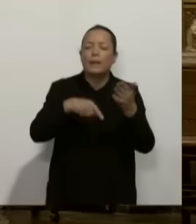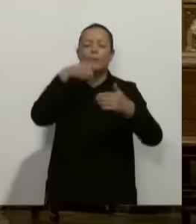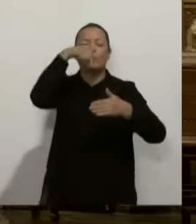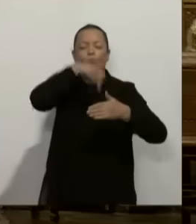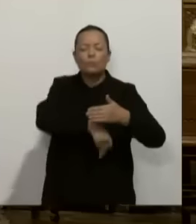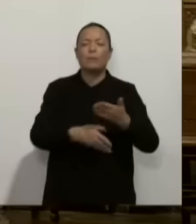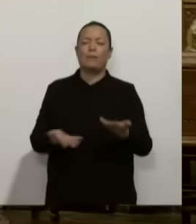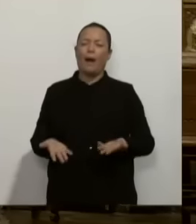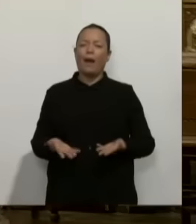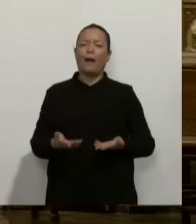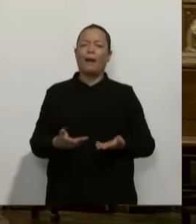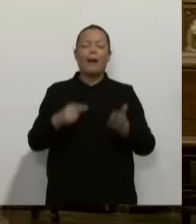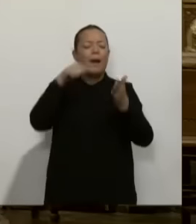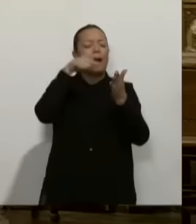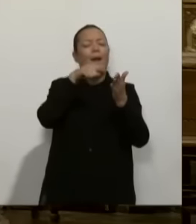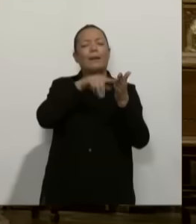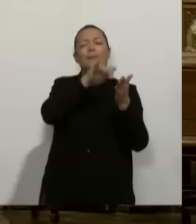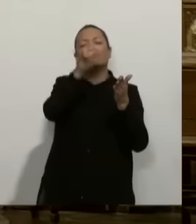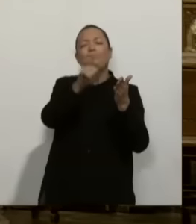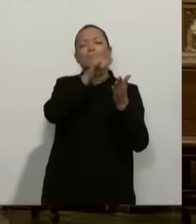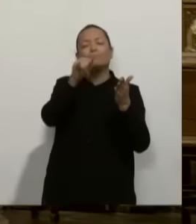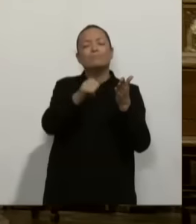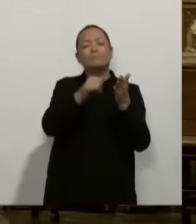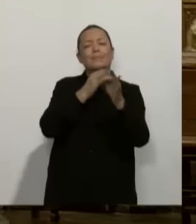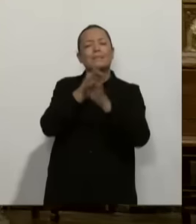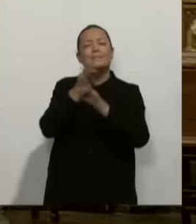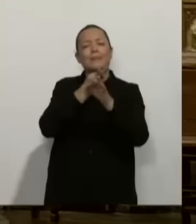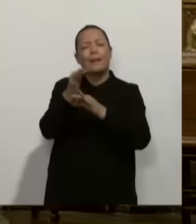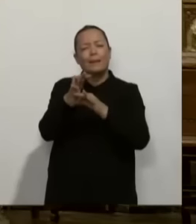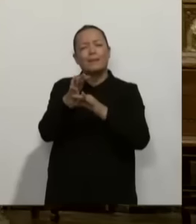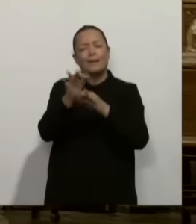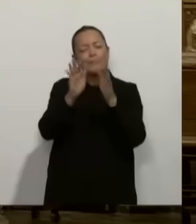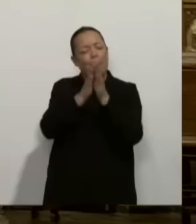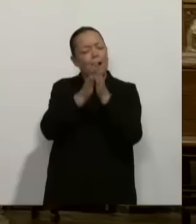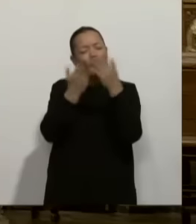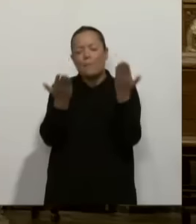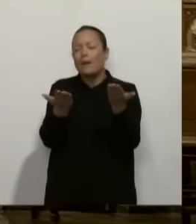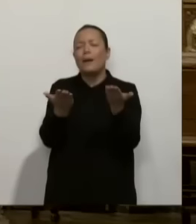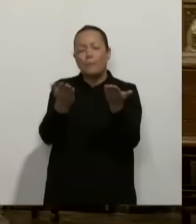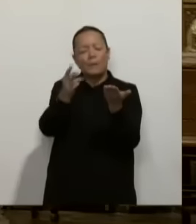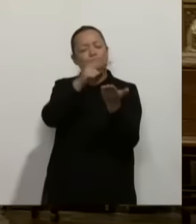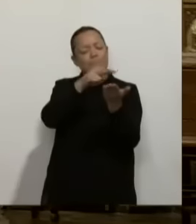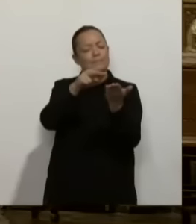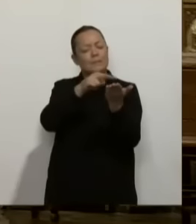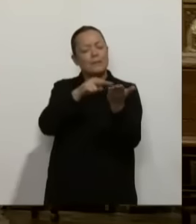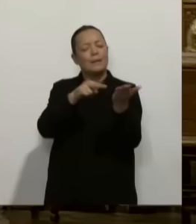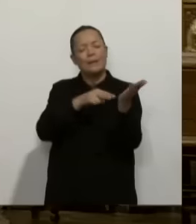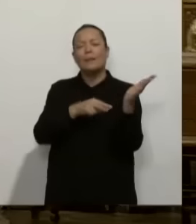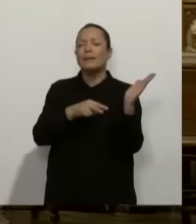otros. Quizás haya que sacudirle un poco el polvo. Volver a leer los Evangelios y volver a buscarlo a